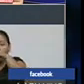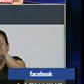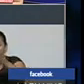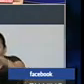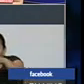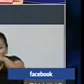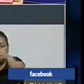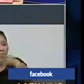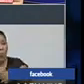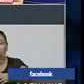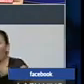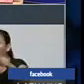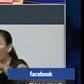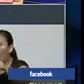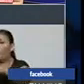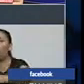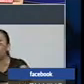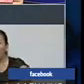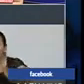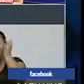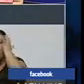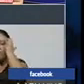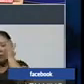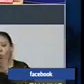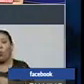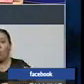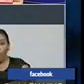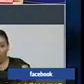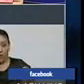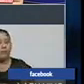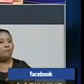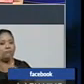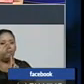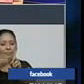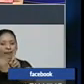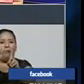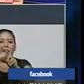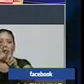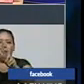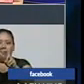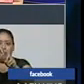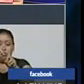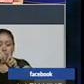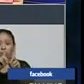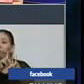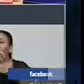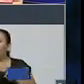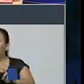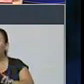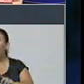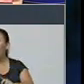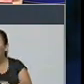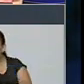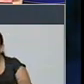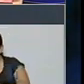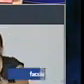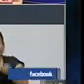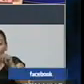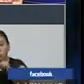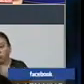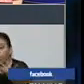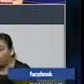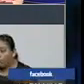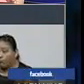a todo el país. Ernesto Cornejo se ha trasladado pues hasta la zona para compartirnos más información. Pues estamos a la